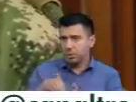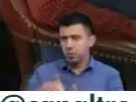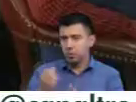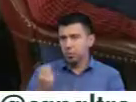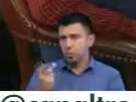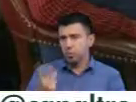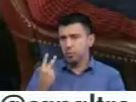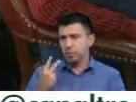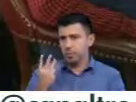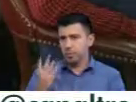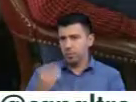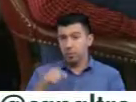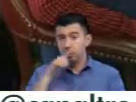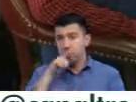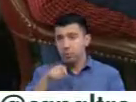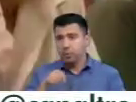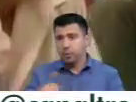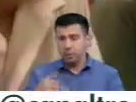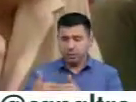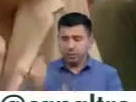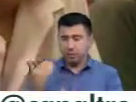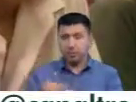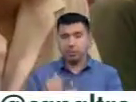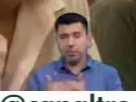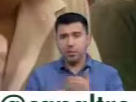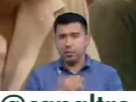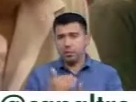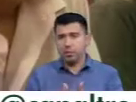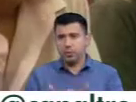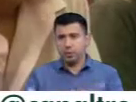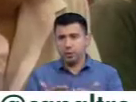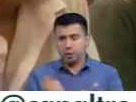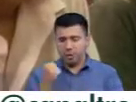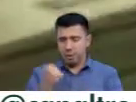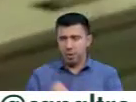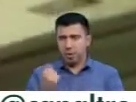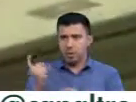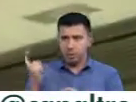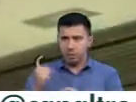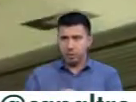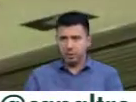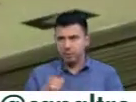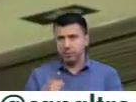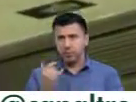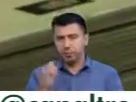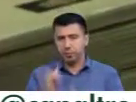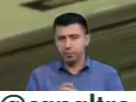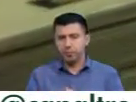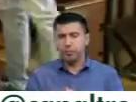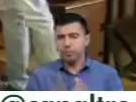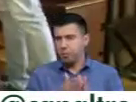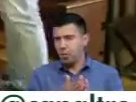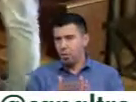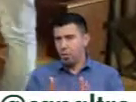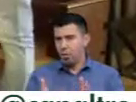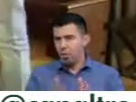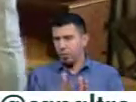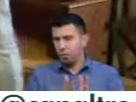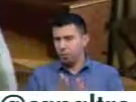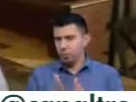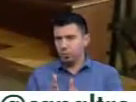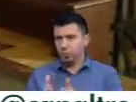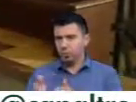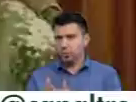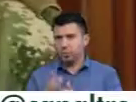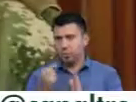Bucaramanga. Se les ha comenzado o iniciado el proceso de su registro, inscripción, pasando por